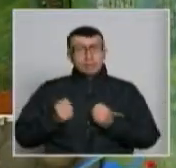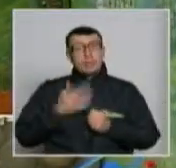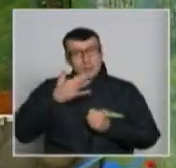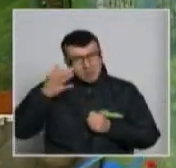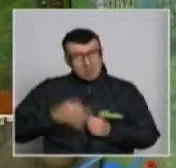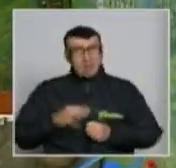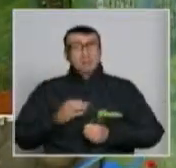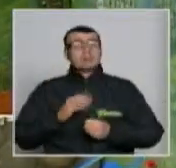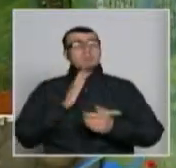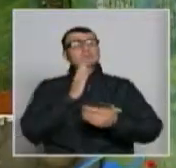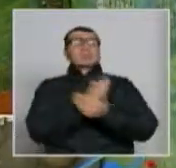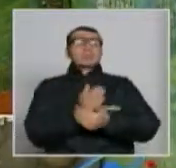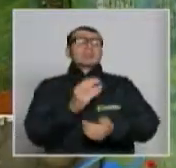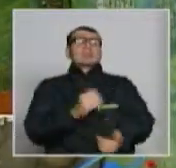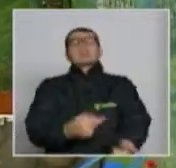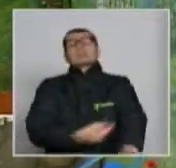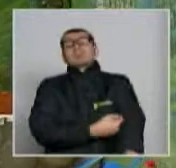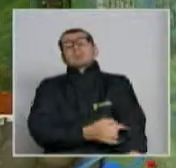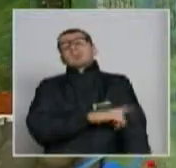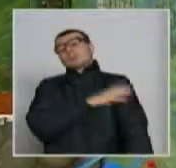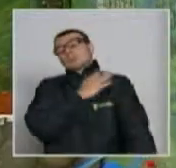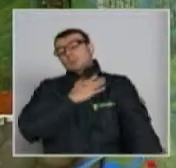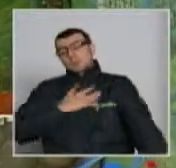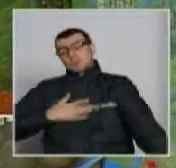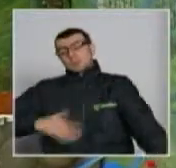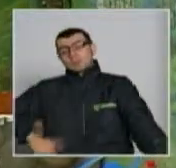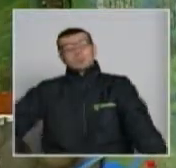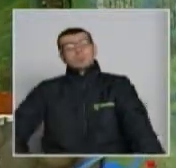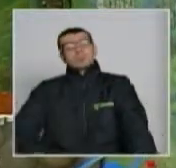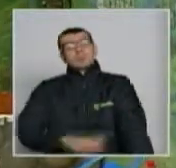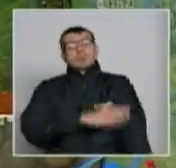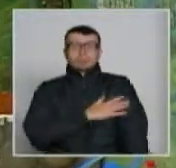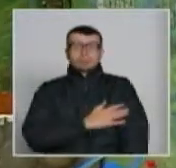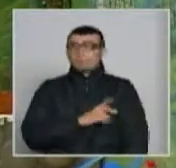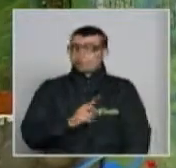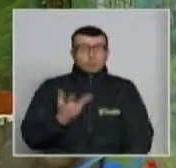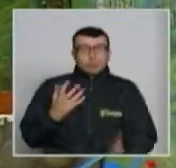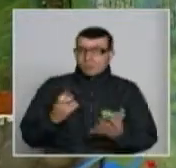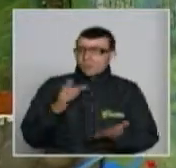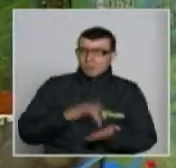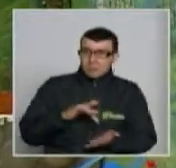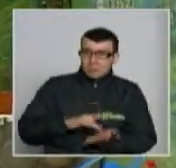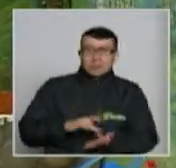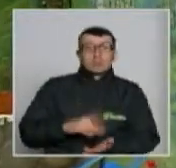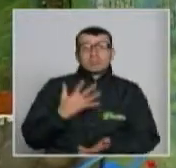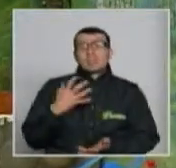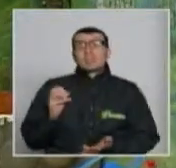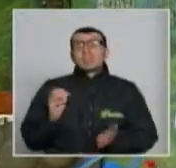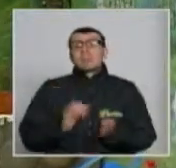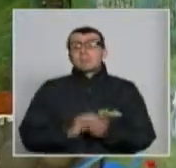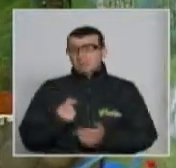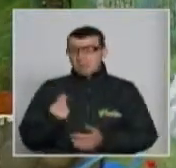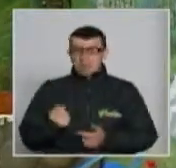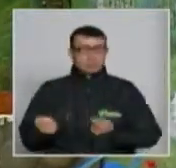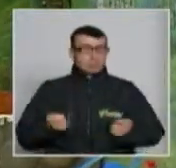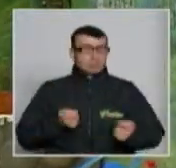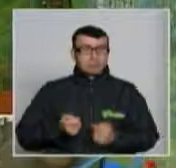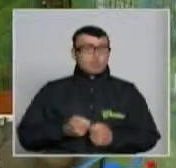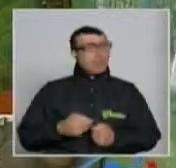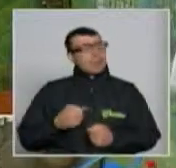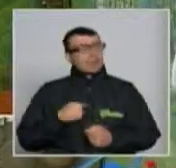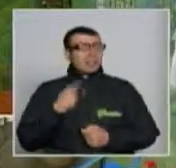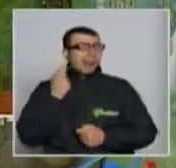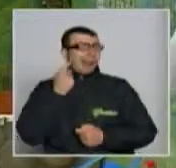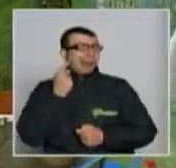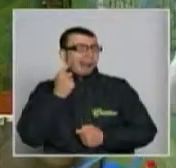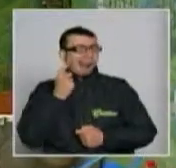diálisis porque no se hicieron un tratamiento de 40 o 50 mil pesos de un proceso de odontología. No, es que yo tengo una caries y